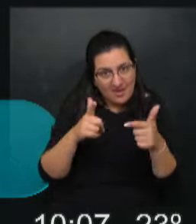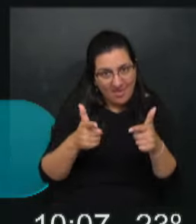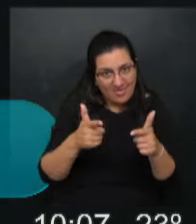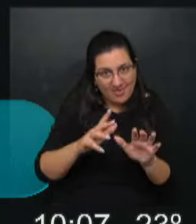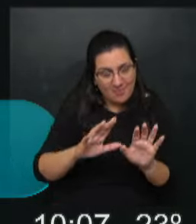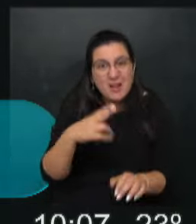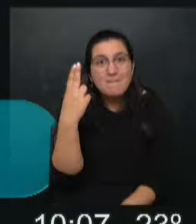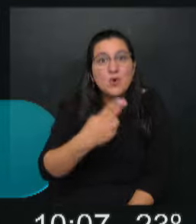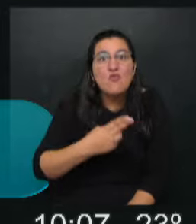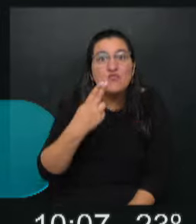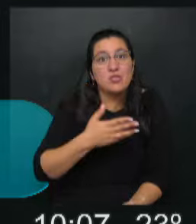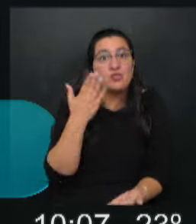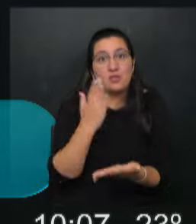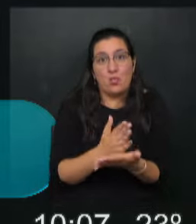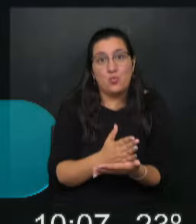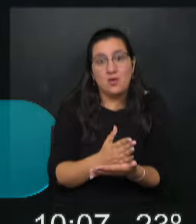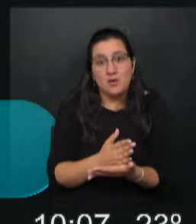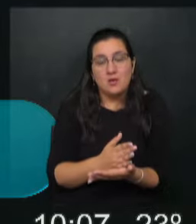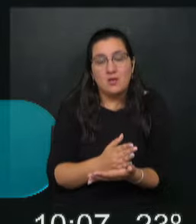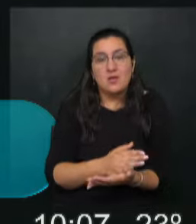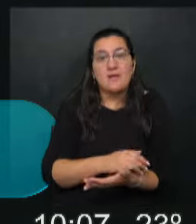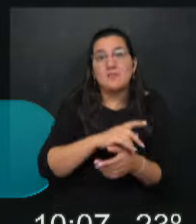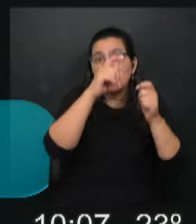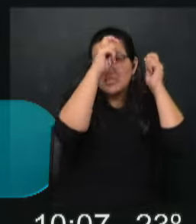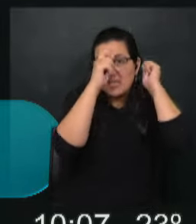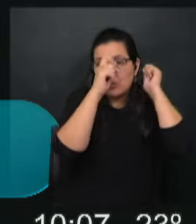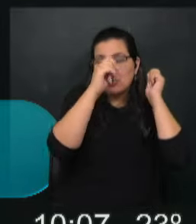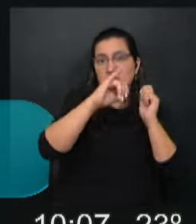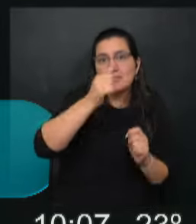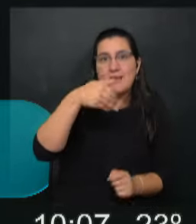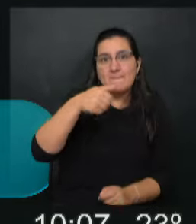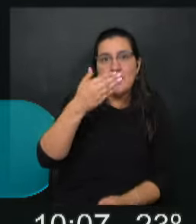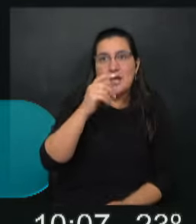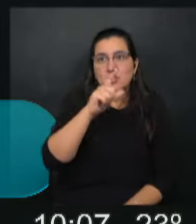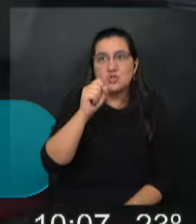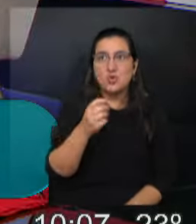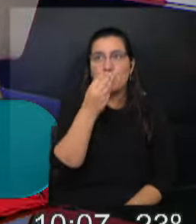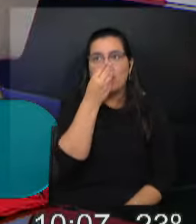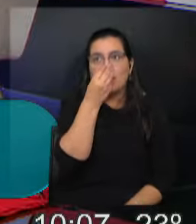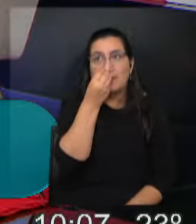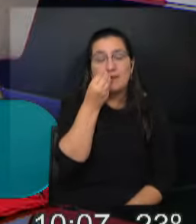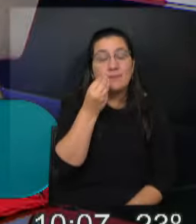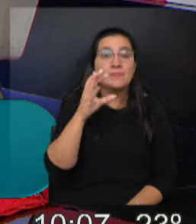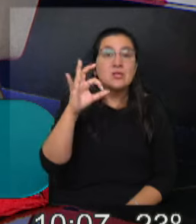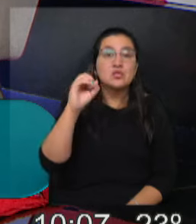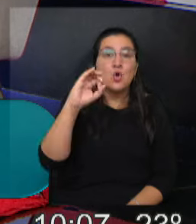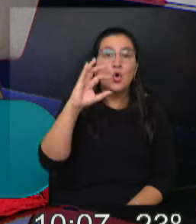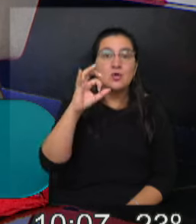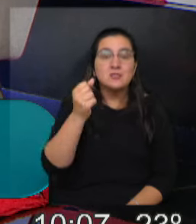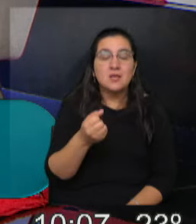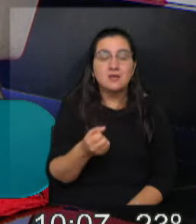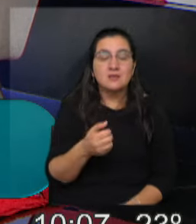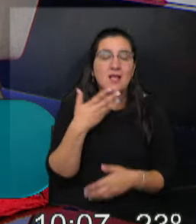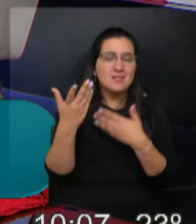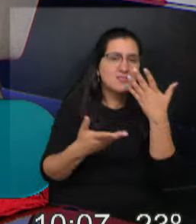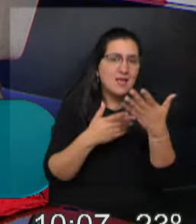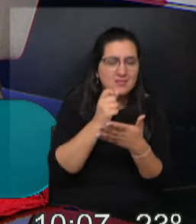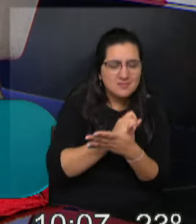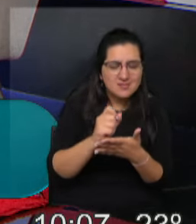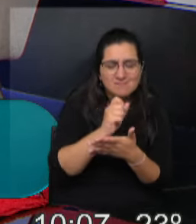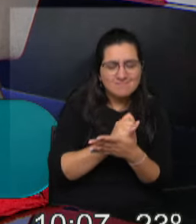prohibido. Desde Zita Rosa hasta Aníbal Sampaio, hasta, bueno, Mercedes Sosa, intérpretes y